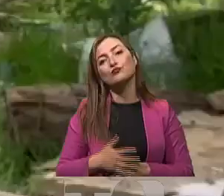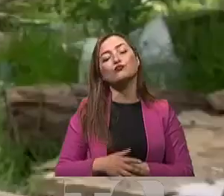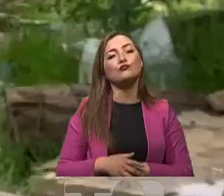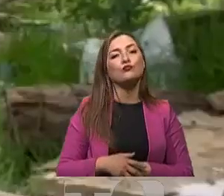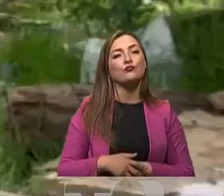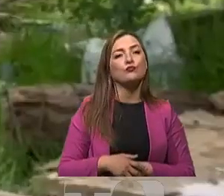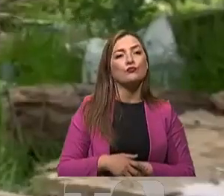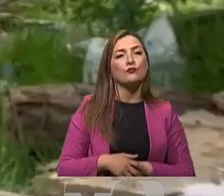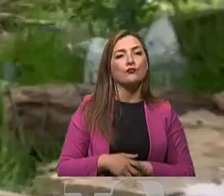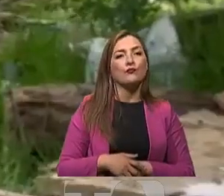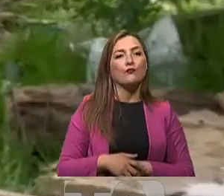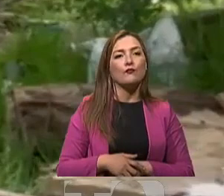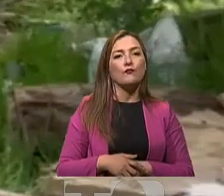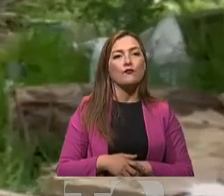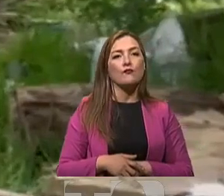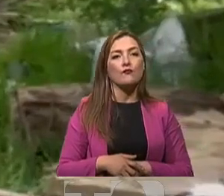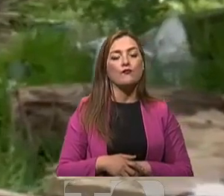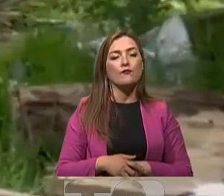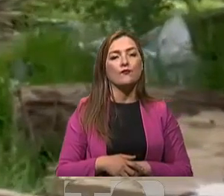reportaje.